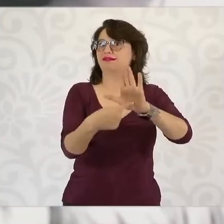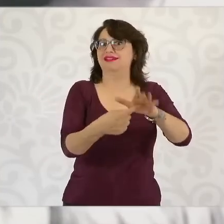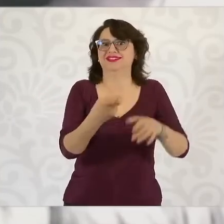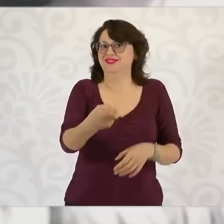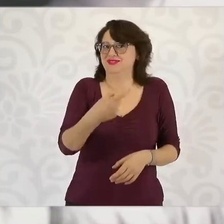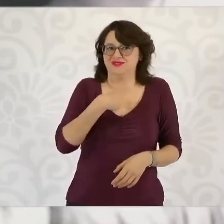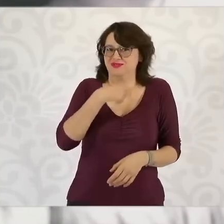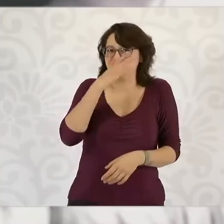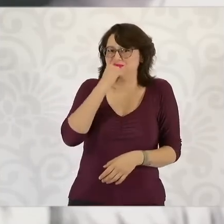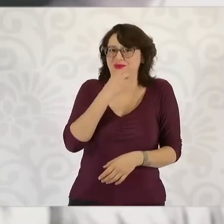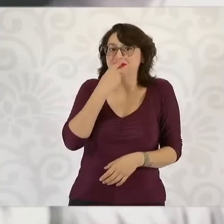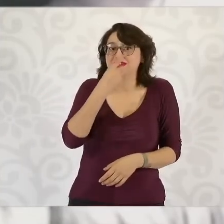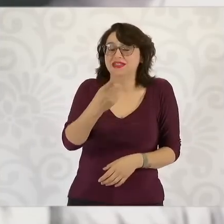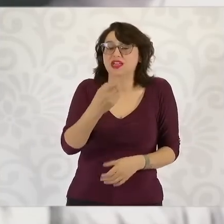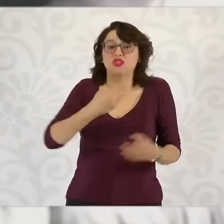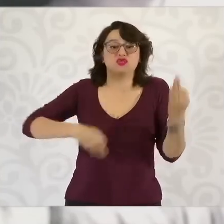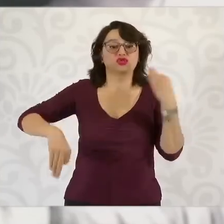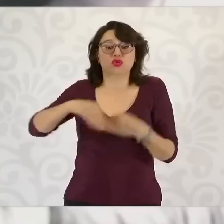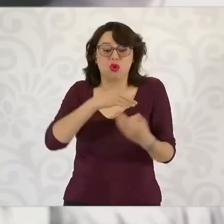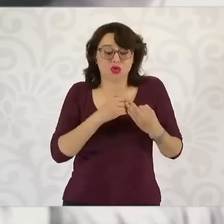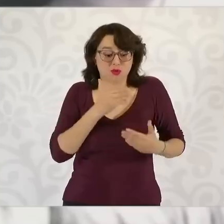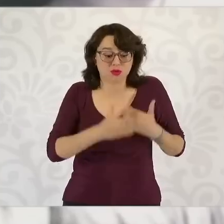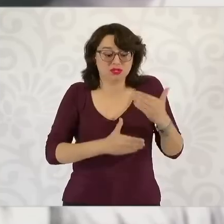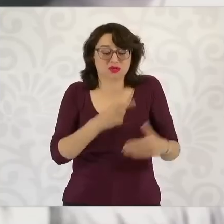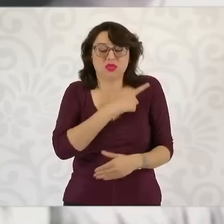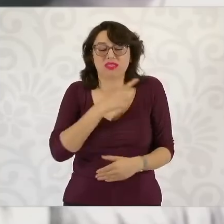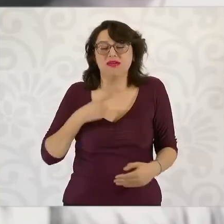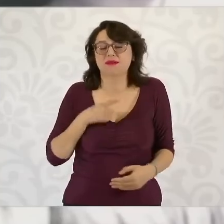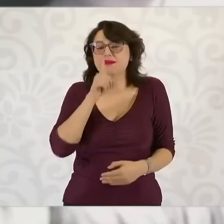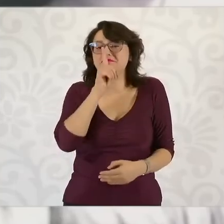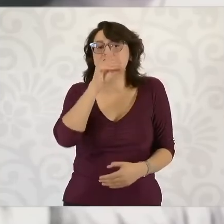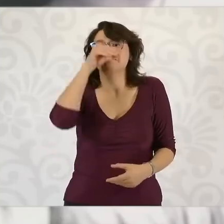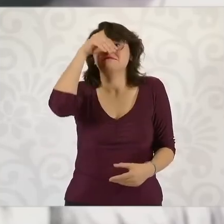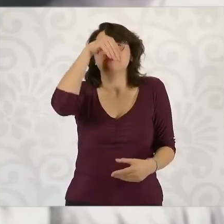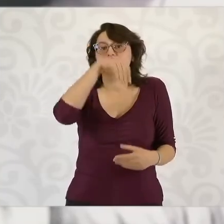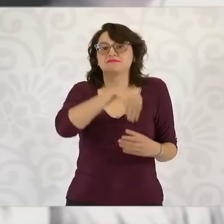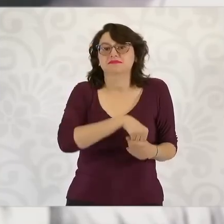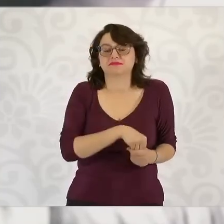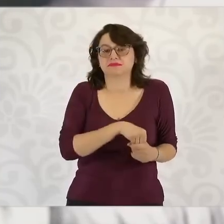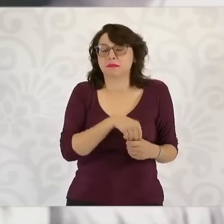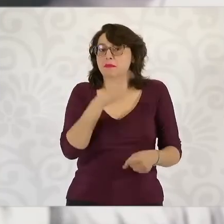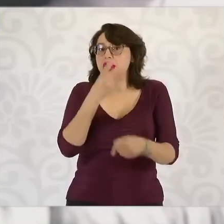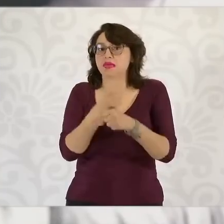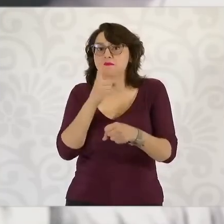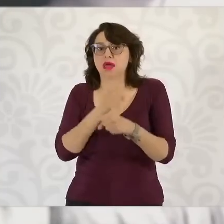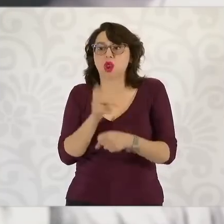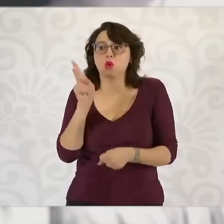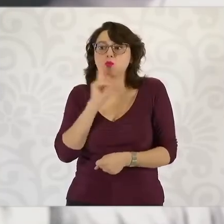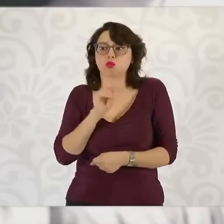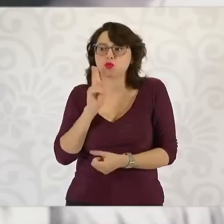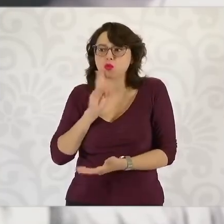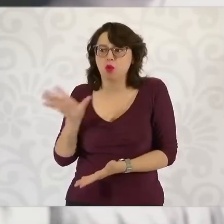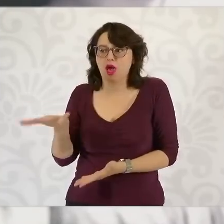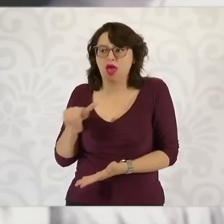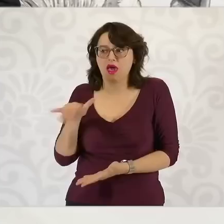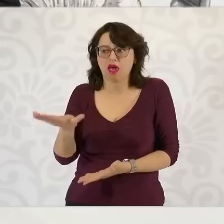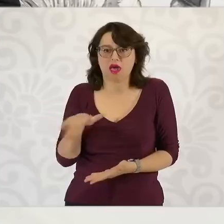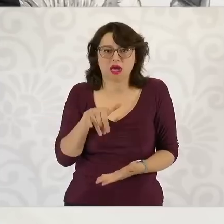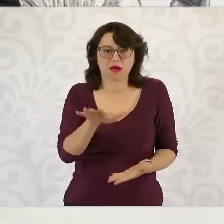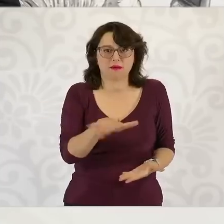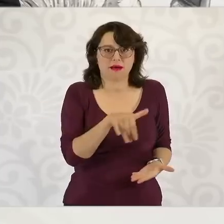judicial, nosotros tenemos que tener todas las pruebas. En este caso hemos iniciado esa situación